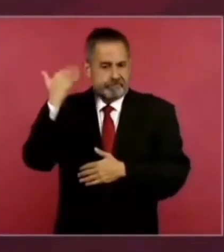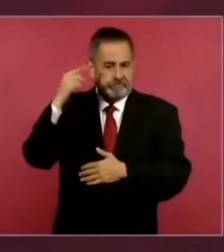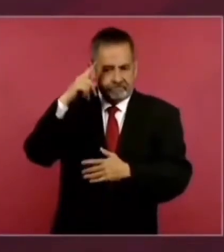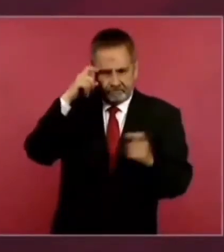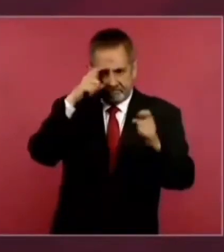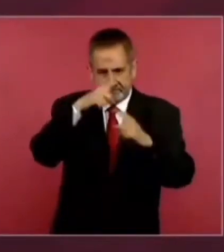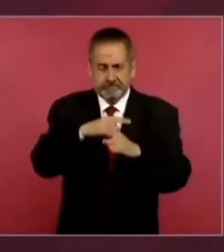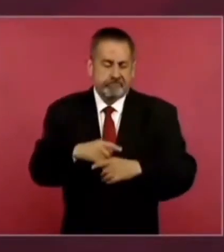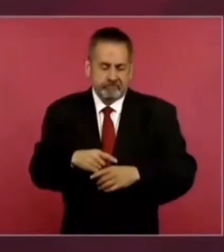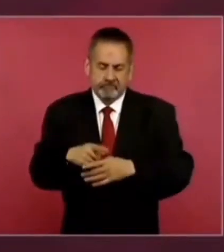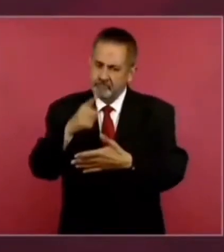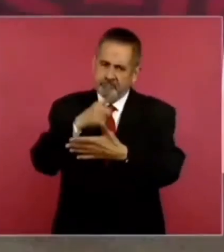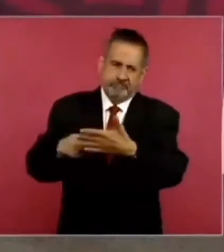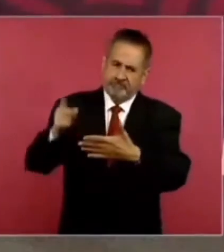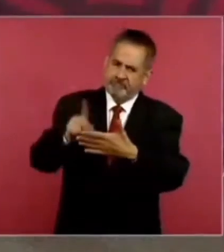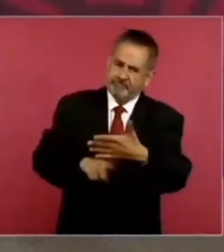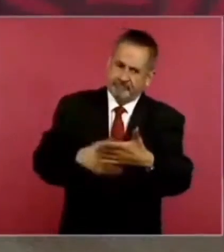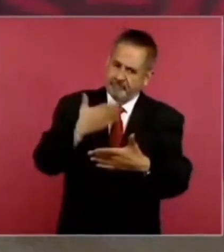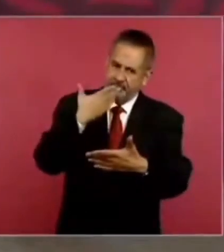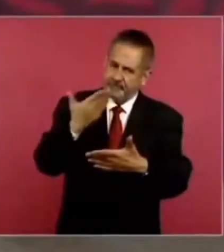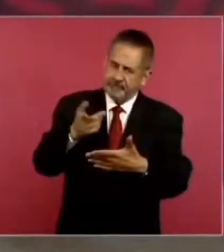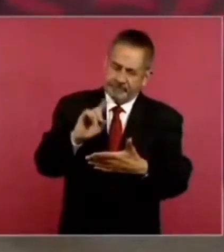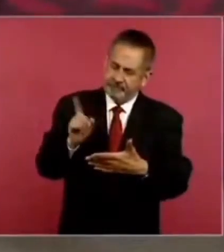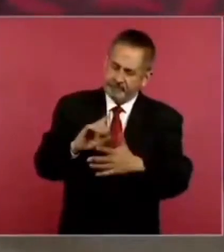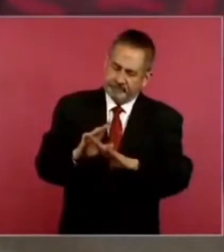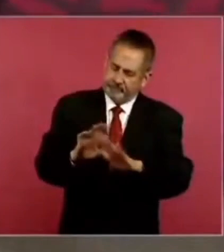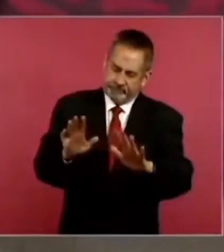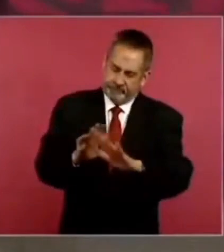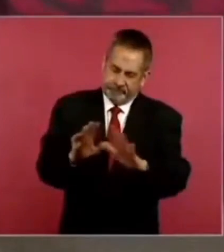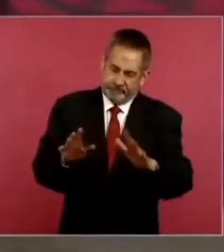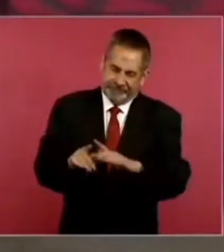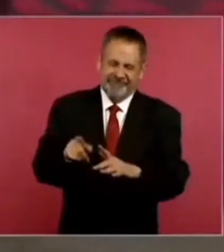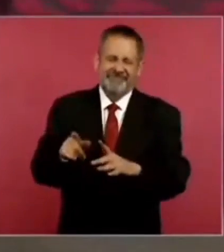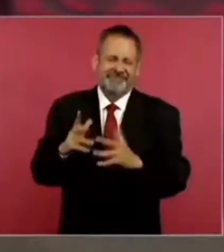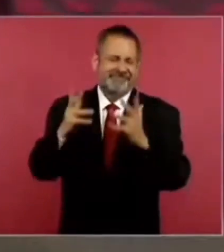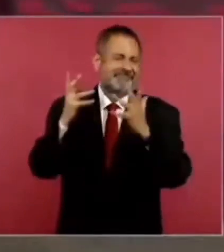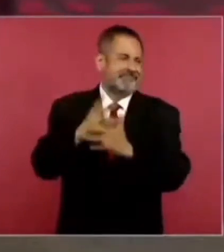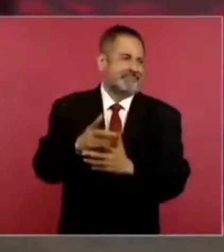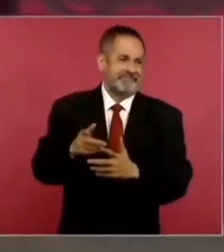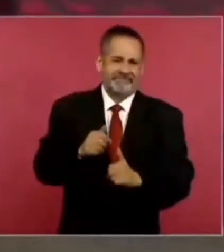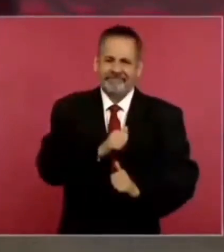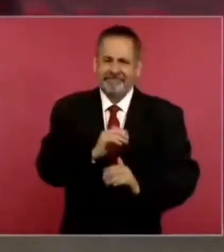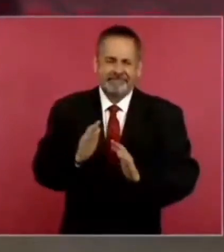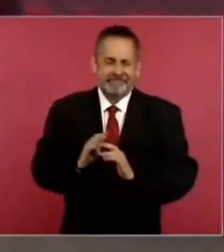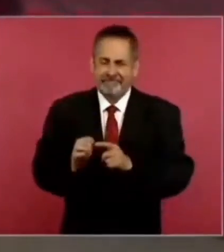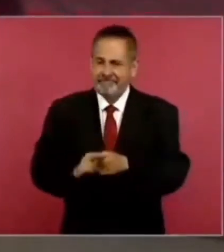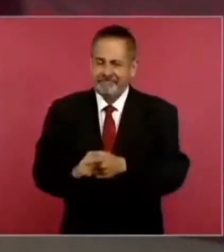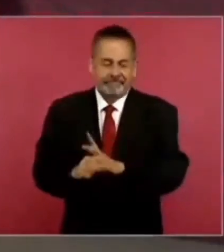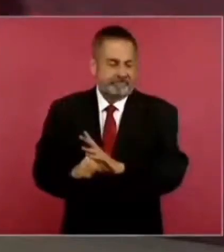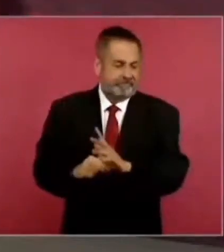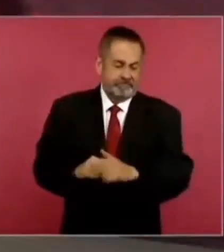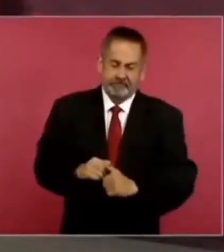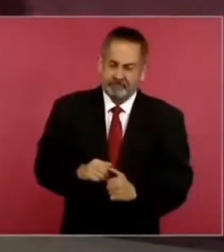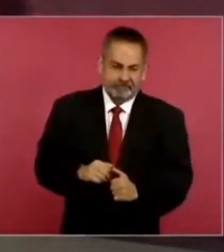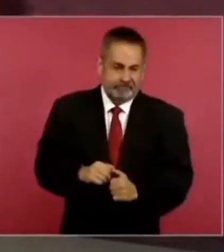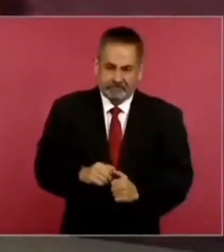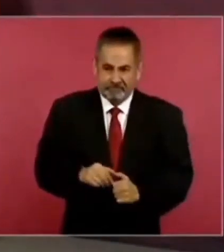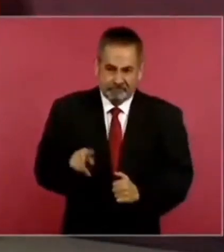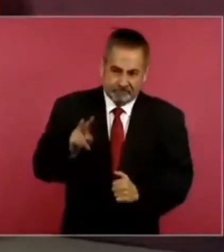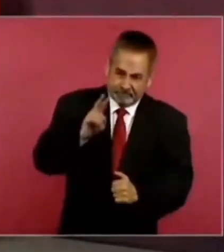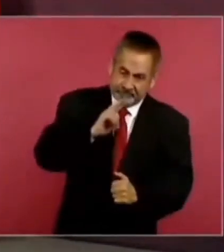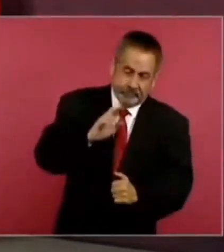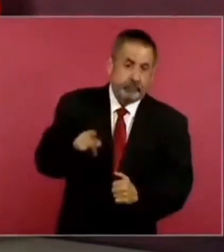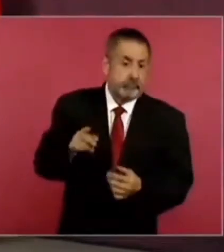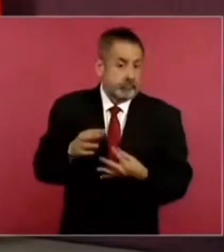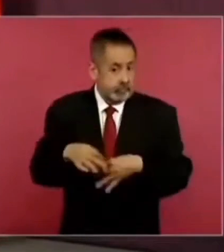difíciles, reprobables, que han incluso manchado a esa institución